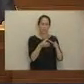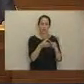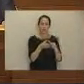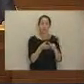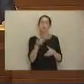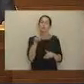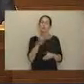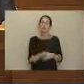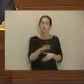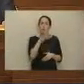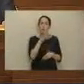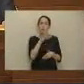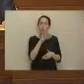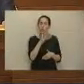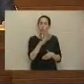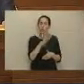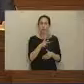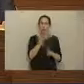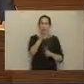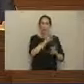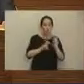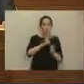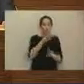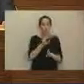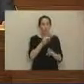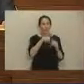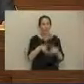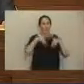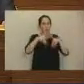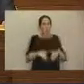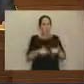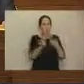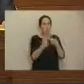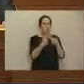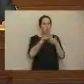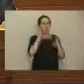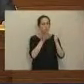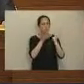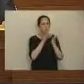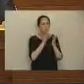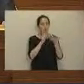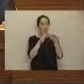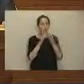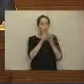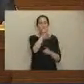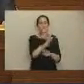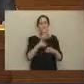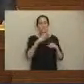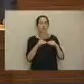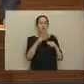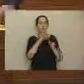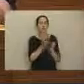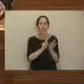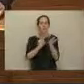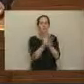así como por la implicación, la búsqueda, la implicación de los mismos en el tratamiento. Y con esa relación con el paciente de carácter asertivo, es